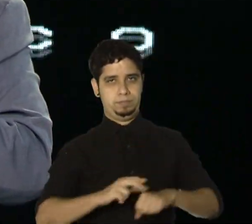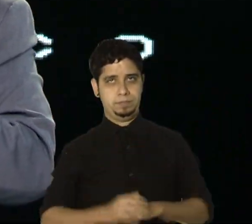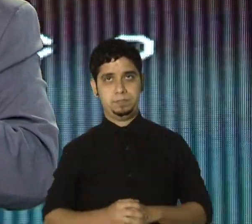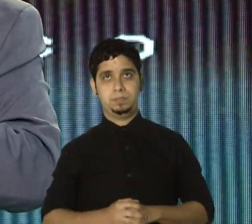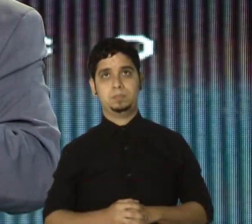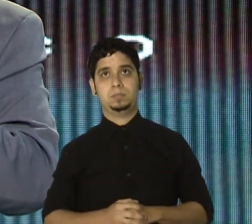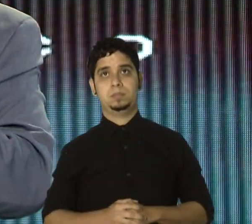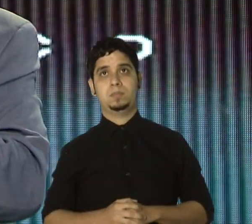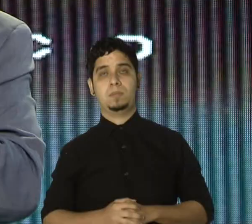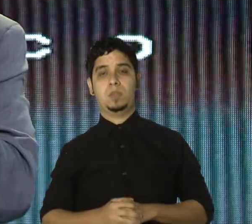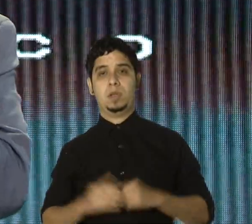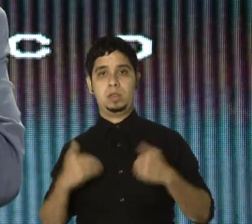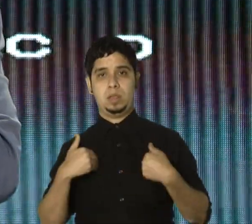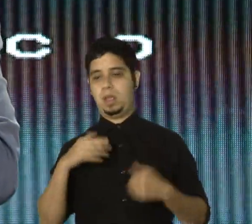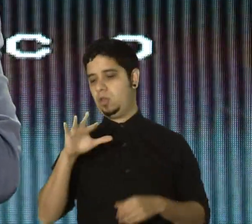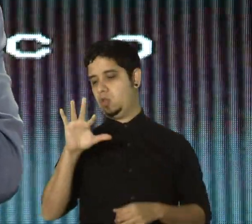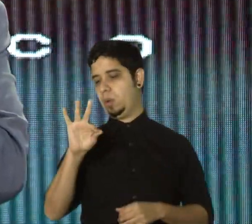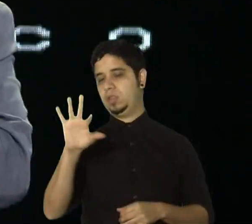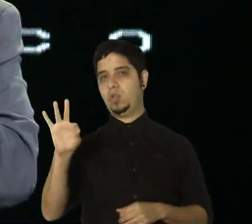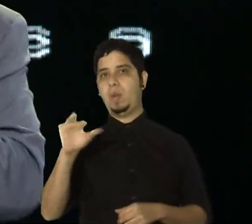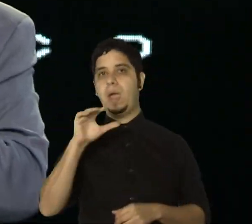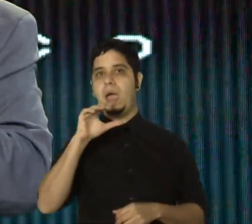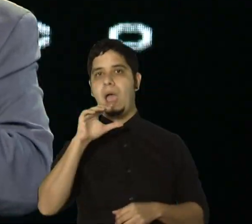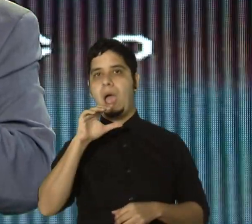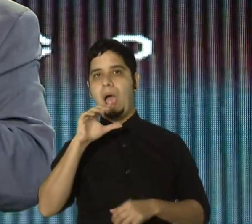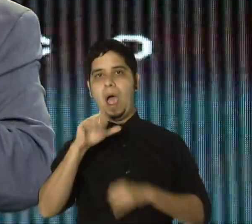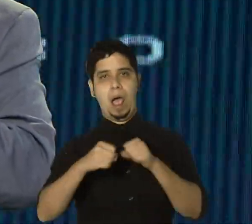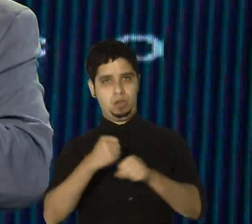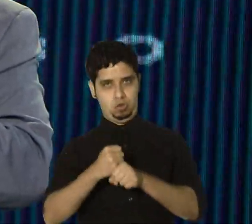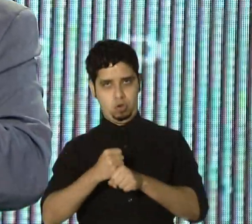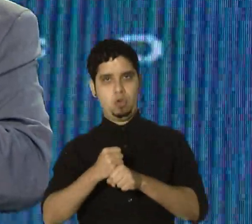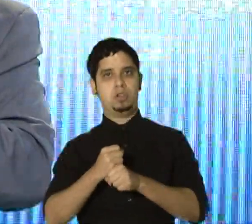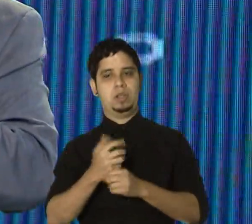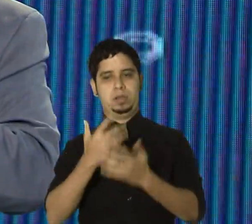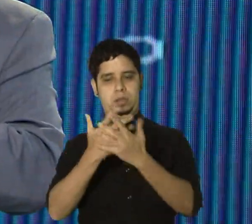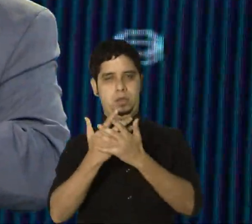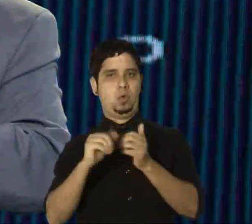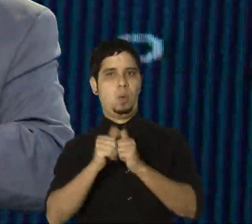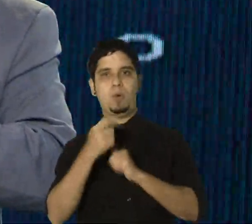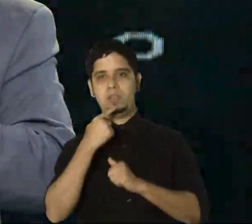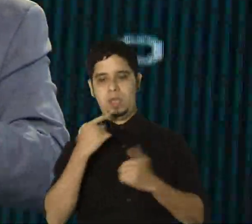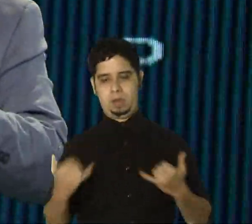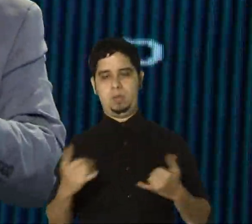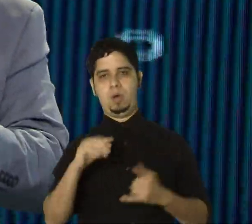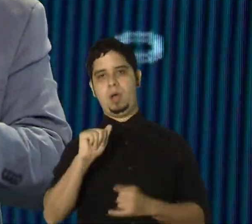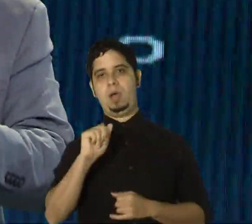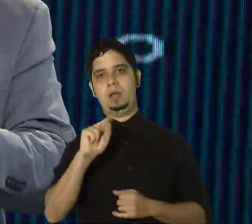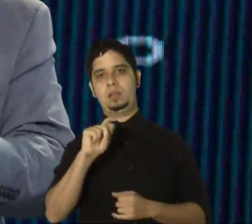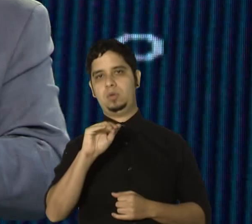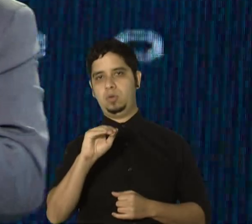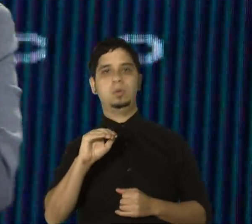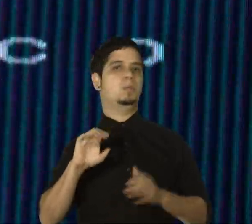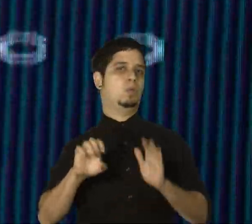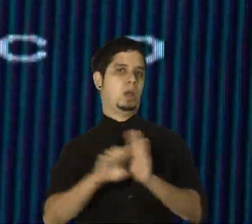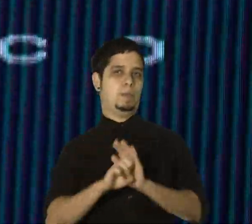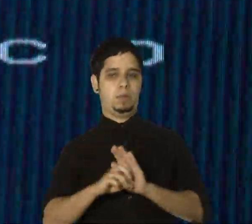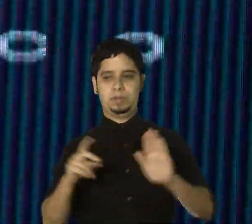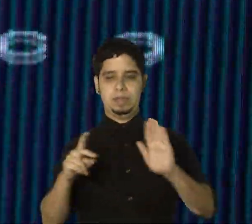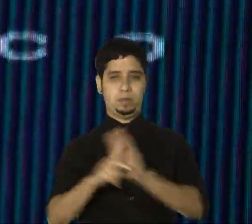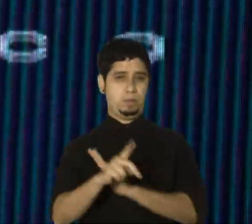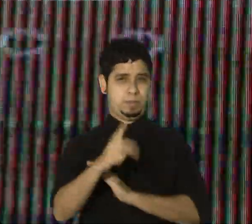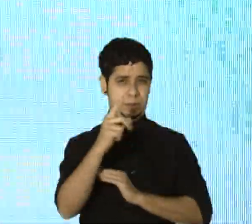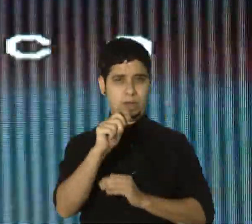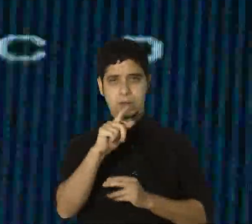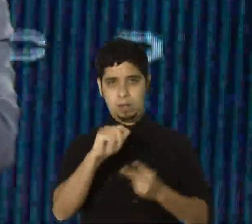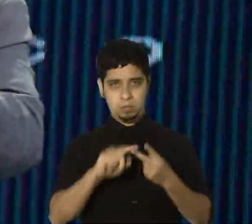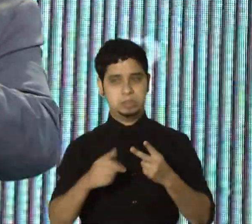conllevan pena de 99 años de cárcel, como está ahora mismo el artículo establece, que podemos decir, el asesinato en primer grado, la agresión sexual